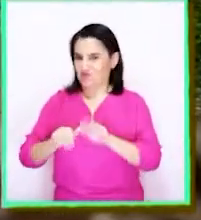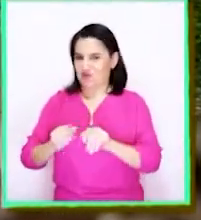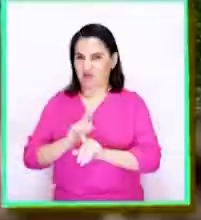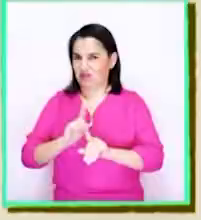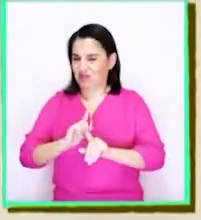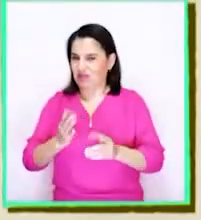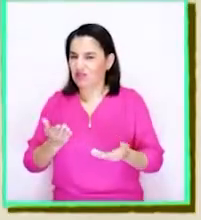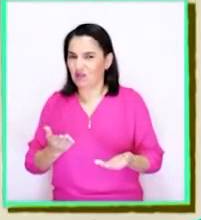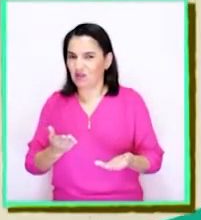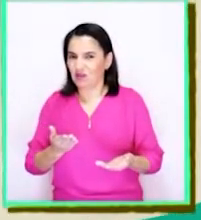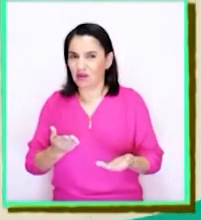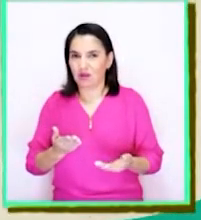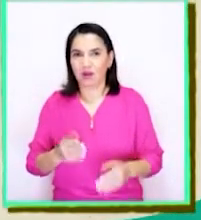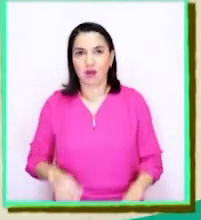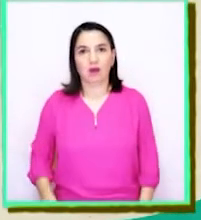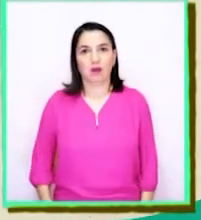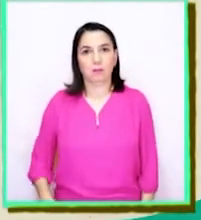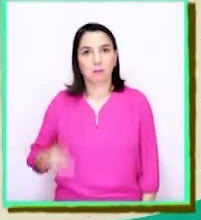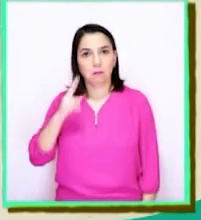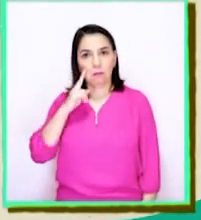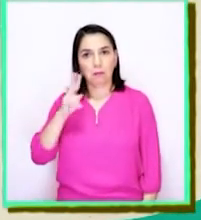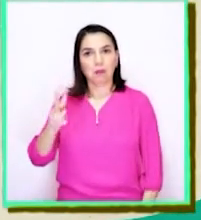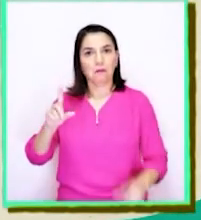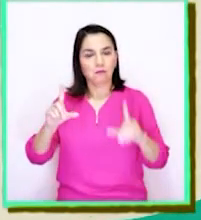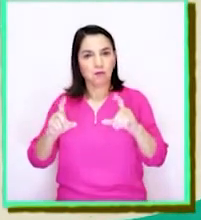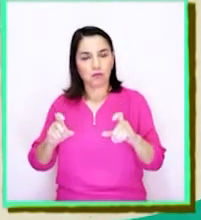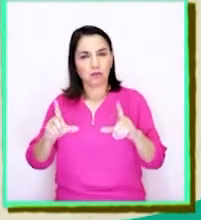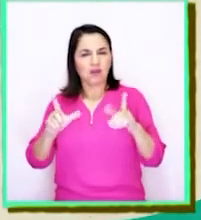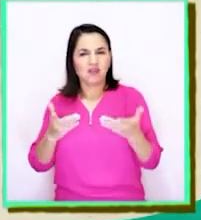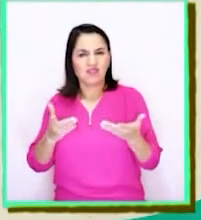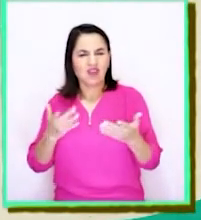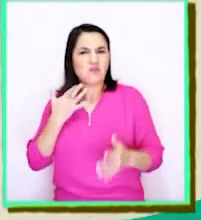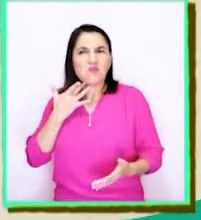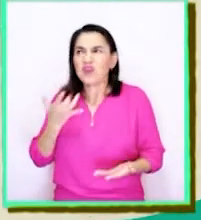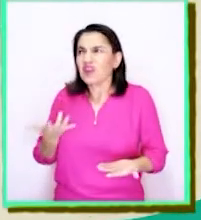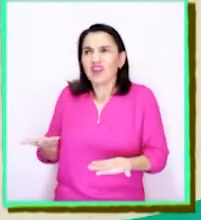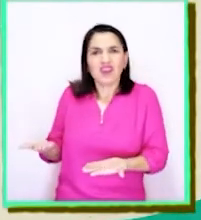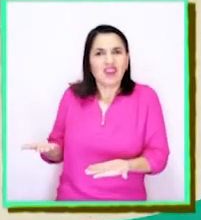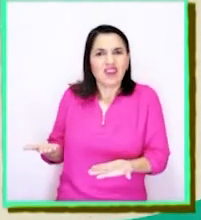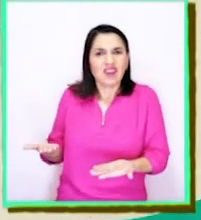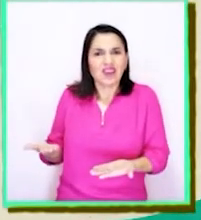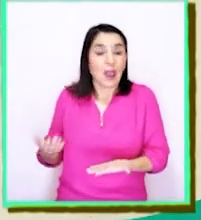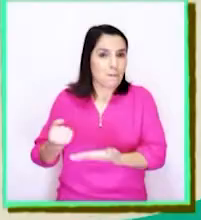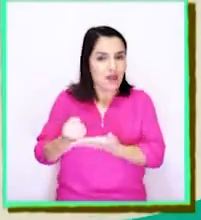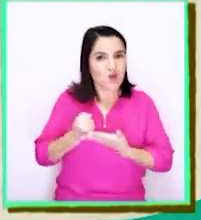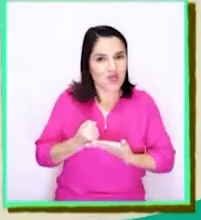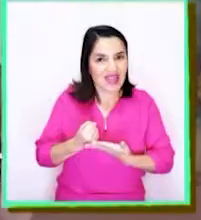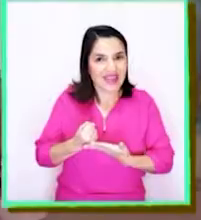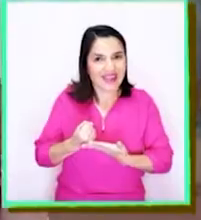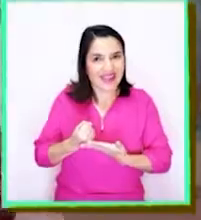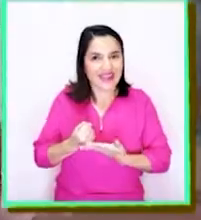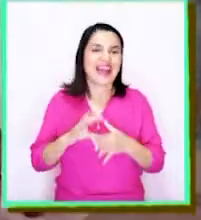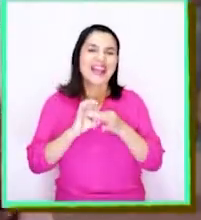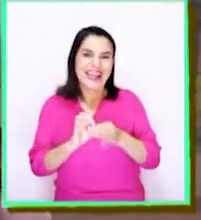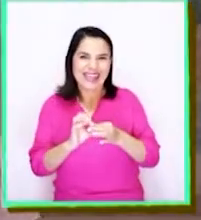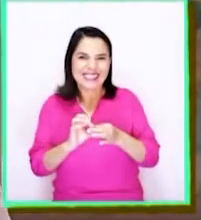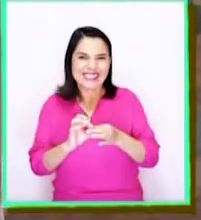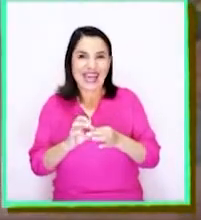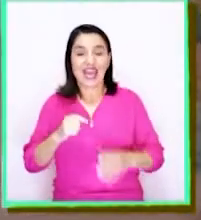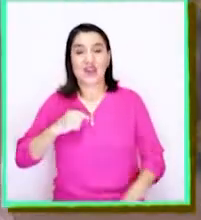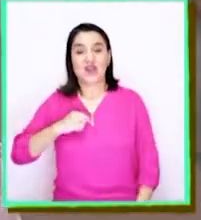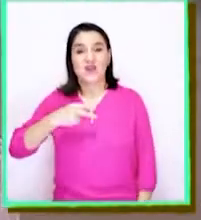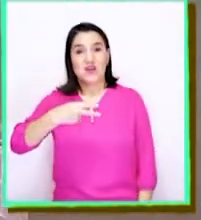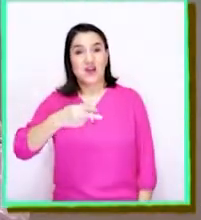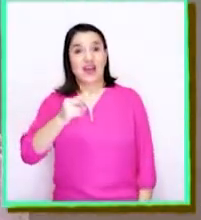ella. Miren su nueva fotografía. ¿Por qué pasó esto? ¿Me ayudan?